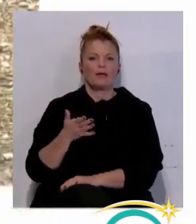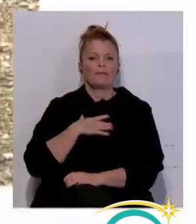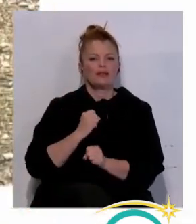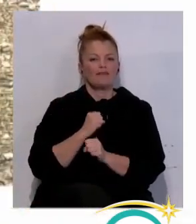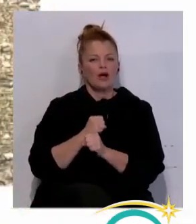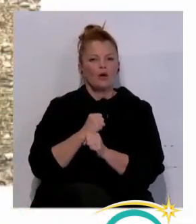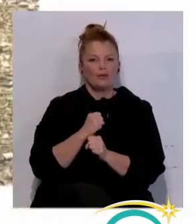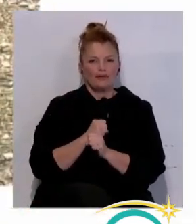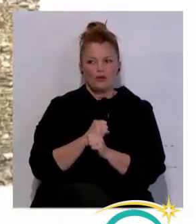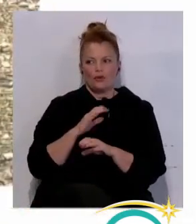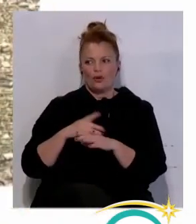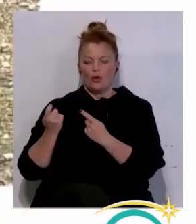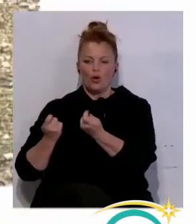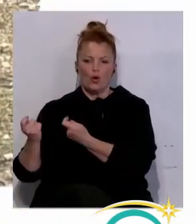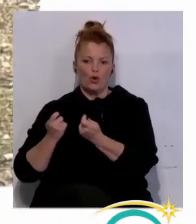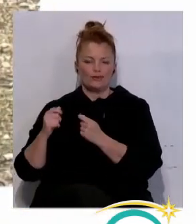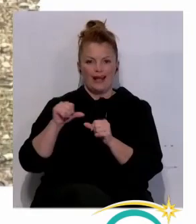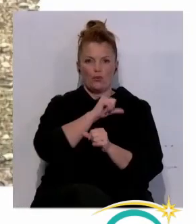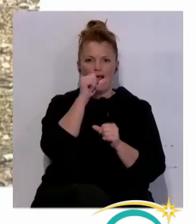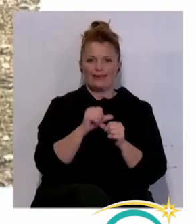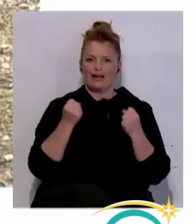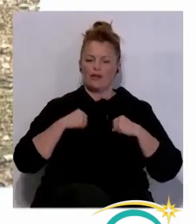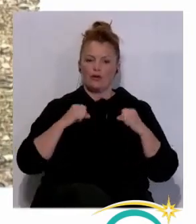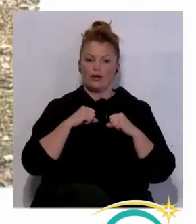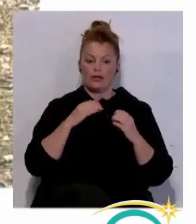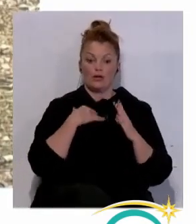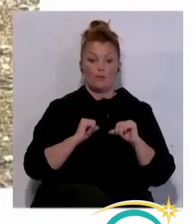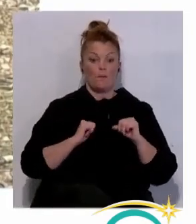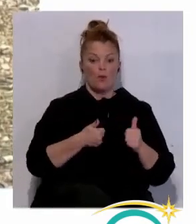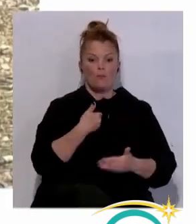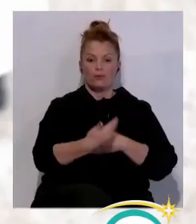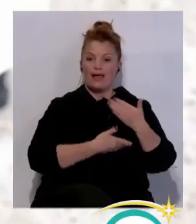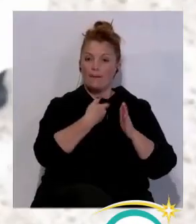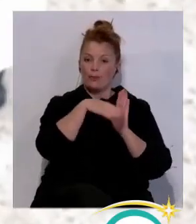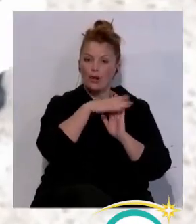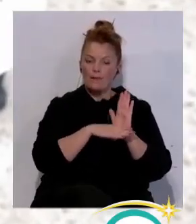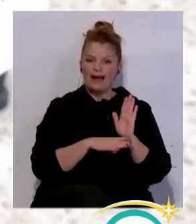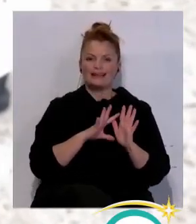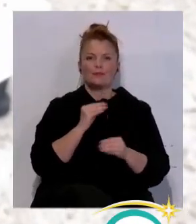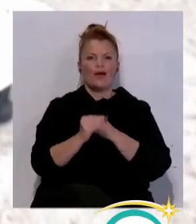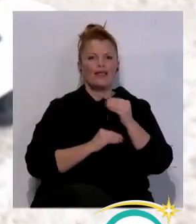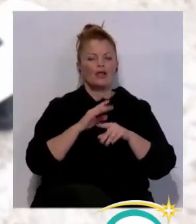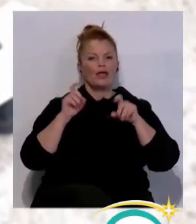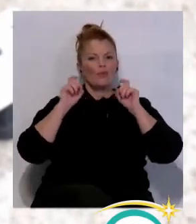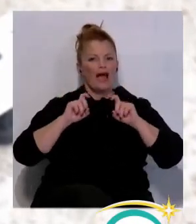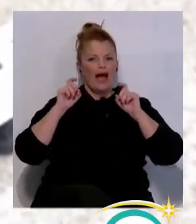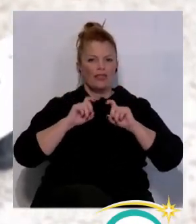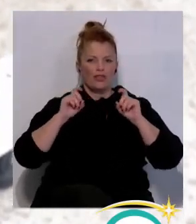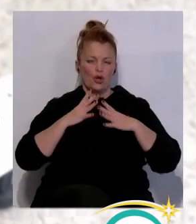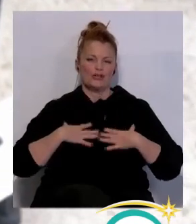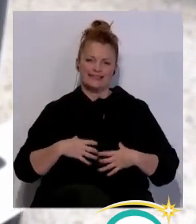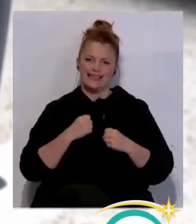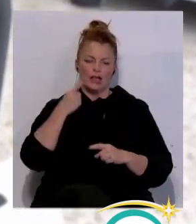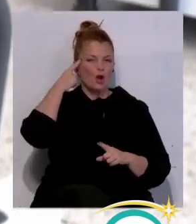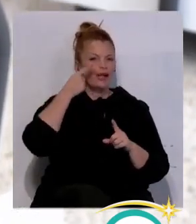labor va mucho más que el control durante el ejercicio, pues constantemente desde que están iniciando el programa estamos haciendo educación sanitaria. Nuestro